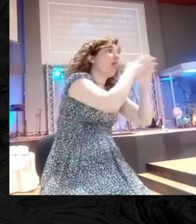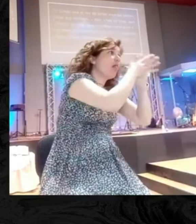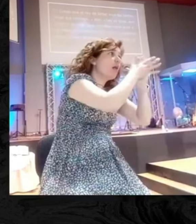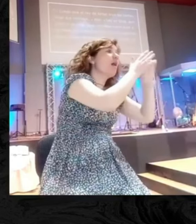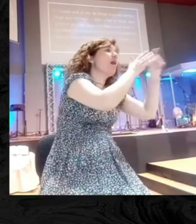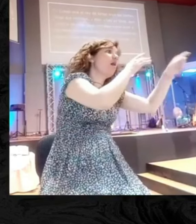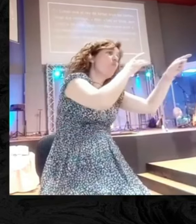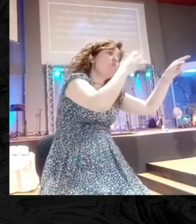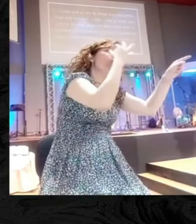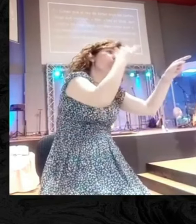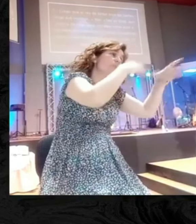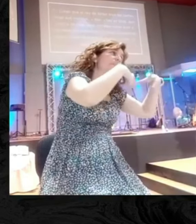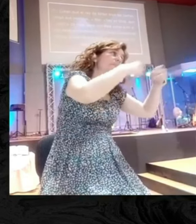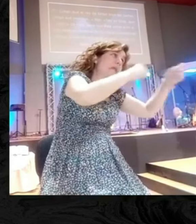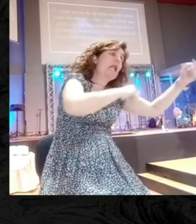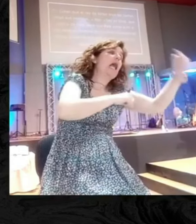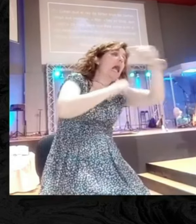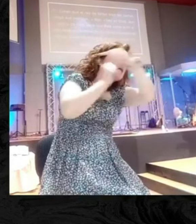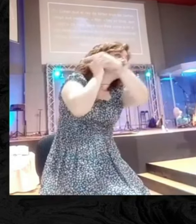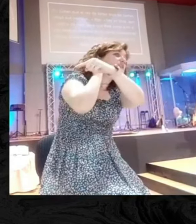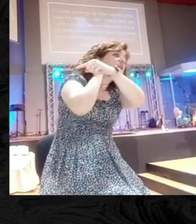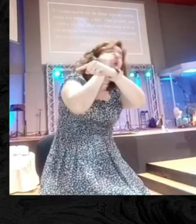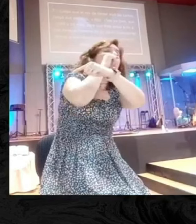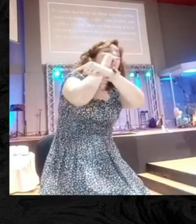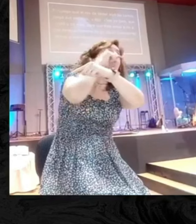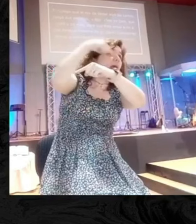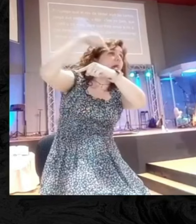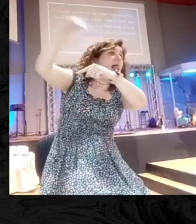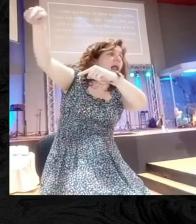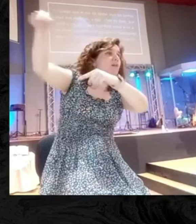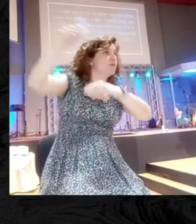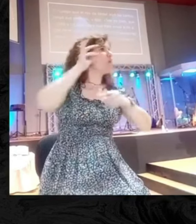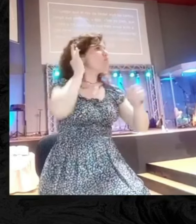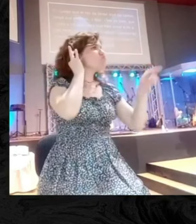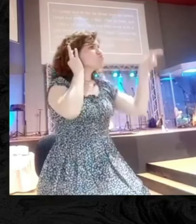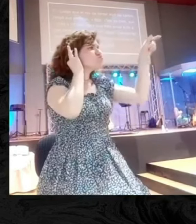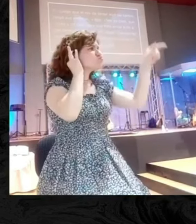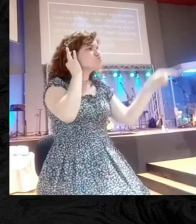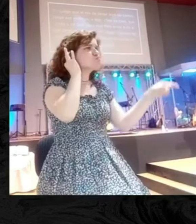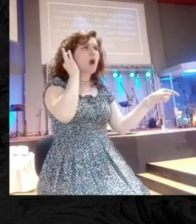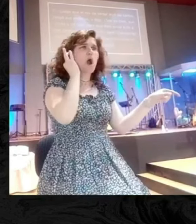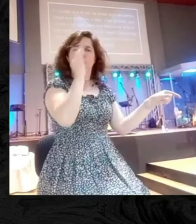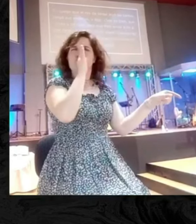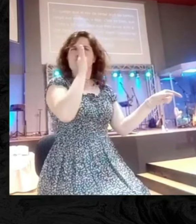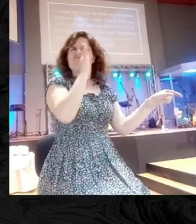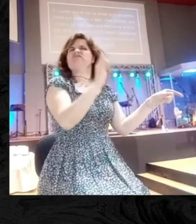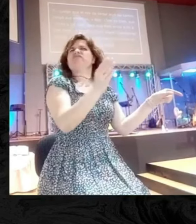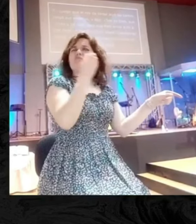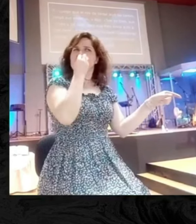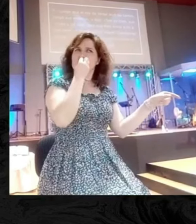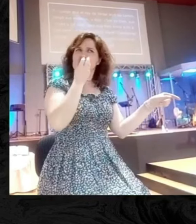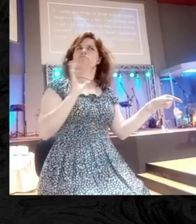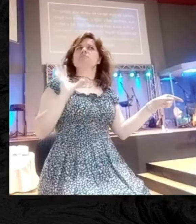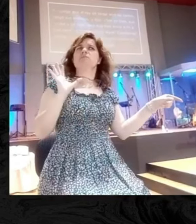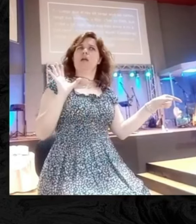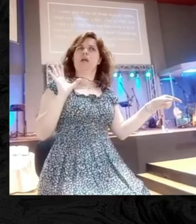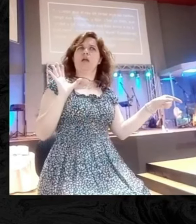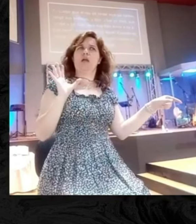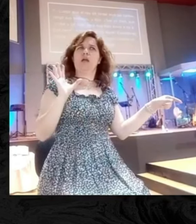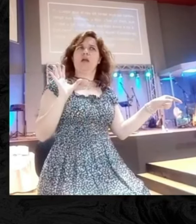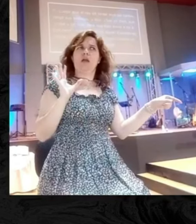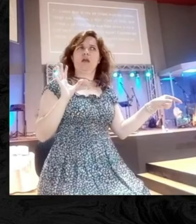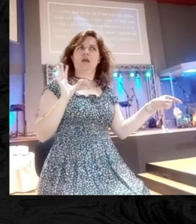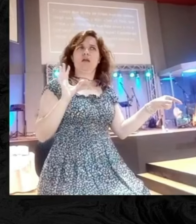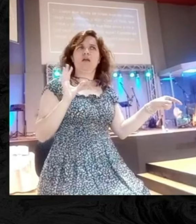aquí esta muchacha está mostrando una fidelidad tremenda que va más allá de una persona